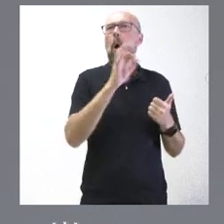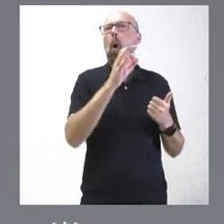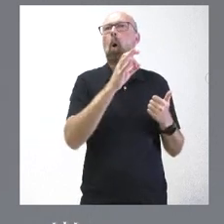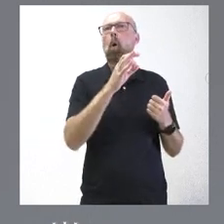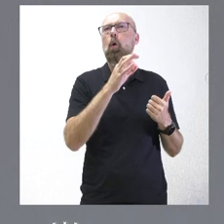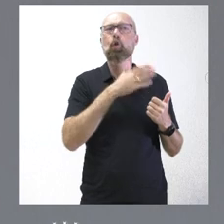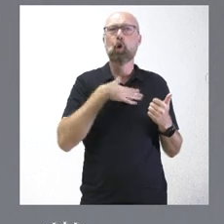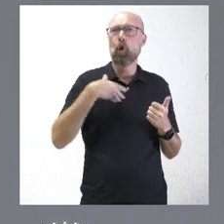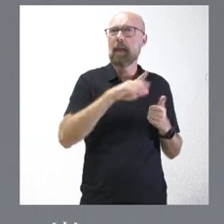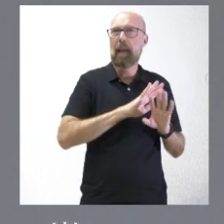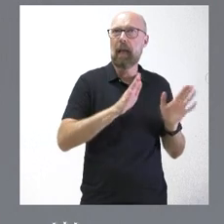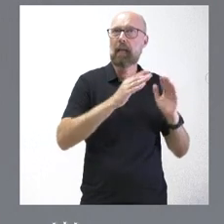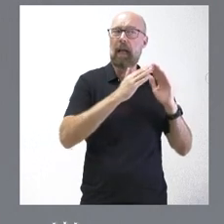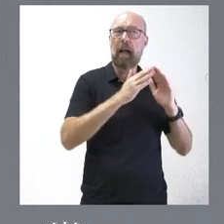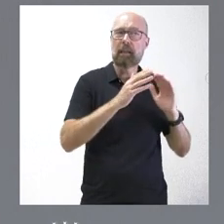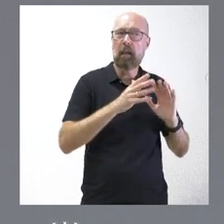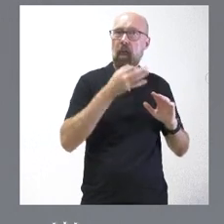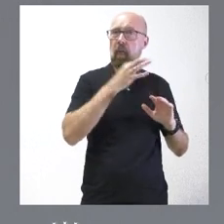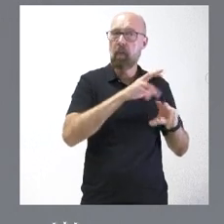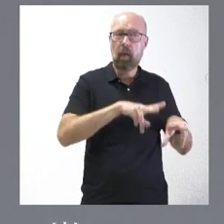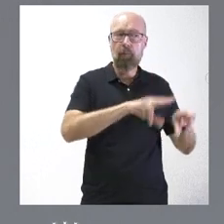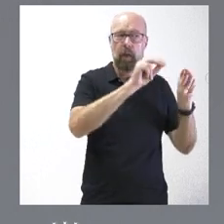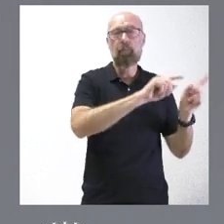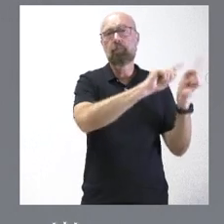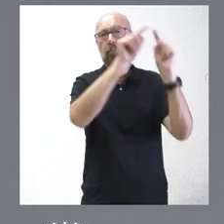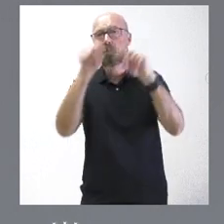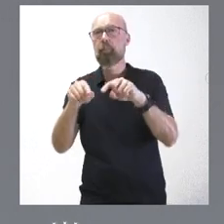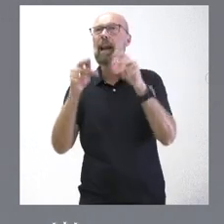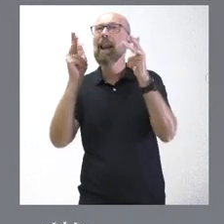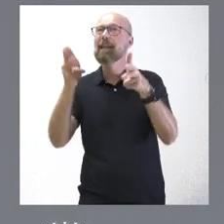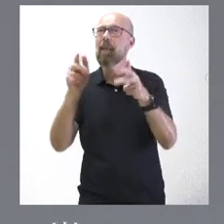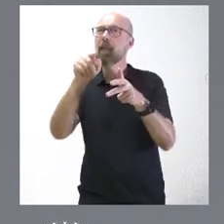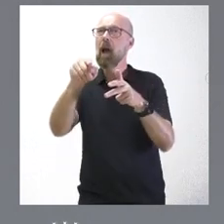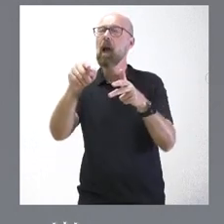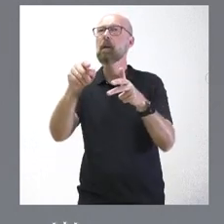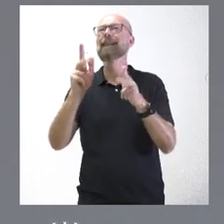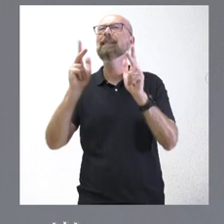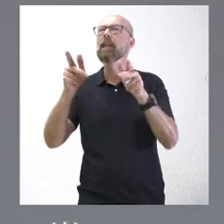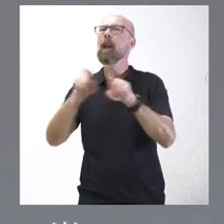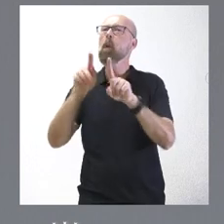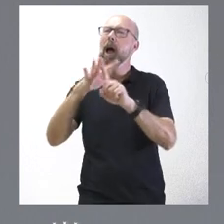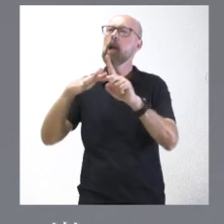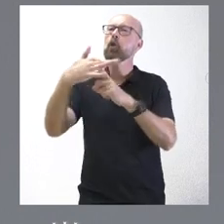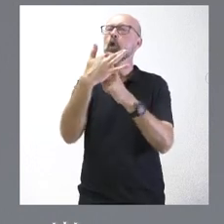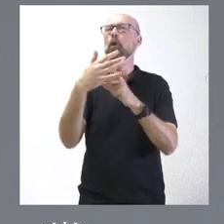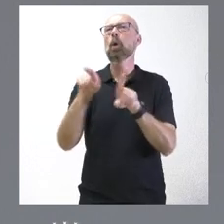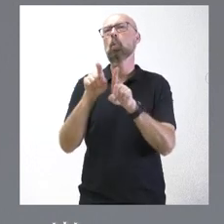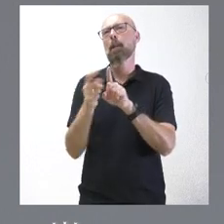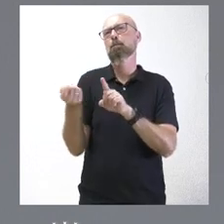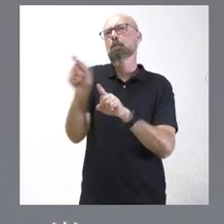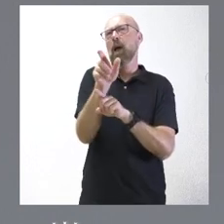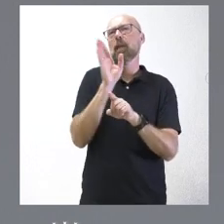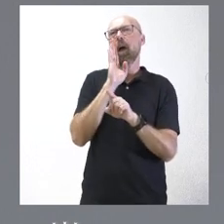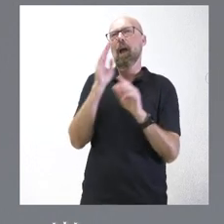a una residencia que estas sean lo más parecido a los hogares en cuanto a la demanda Pues es verdad que hay que